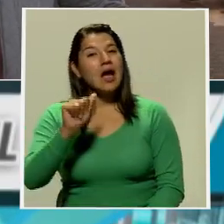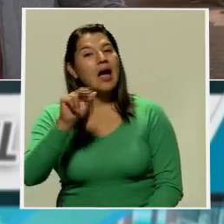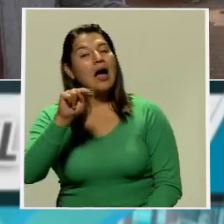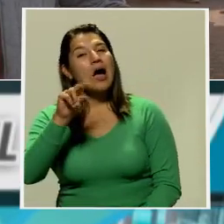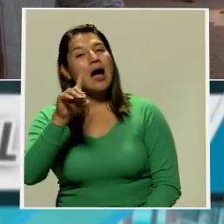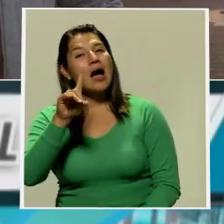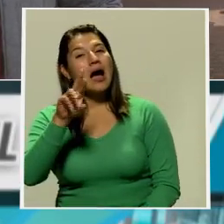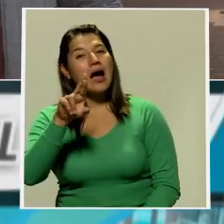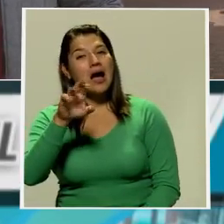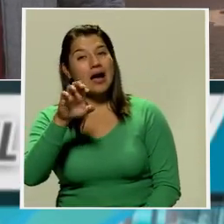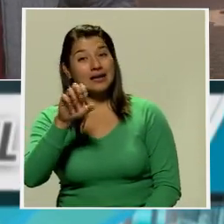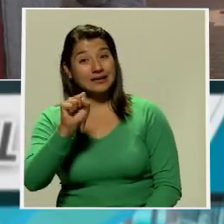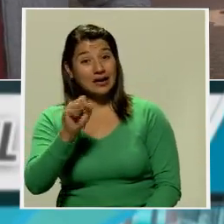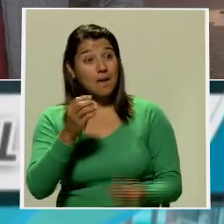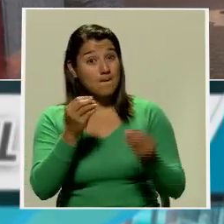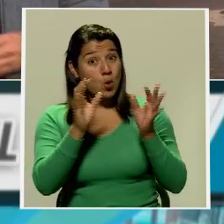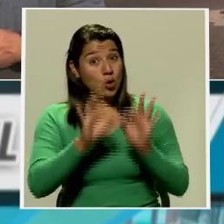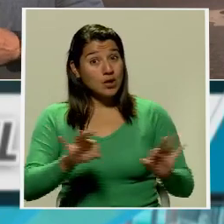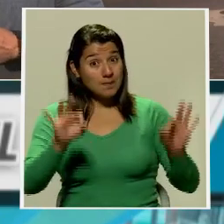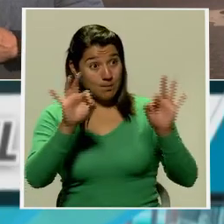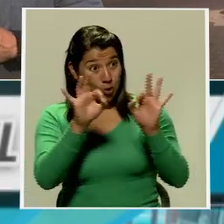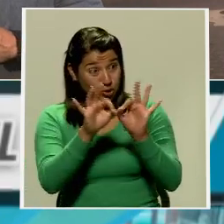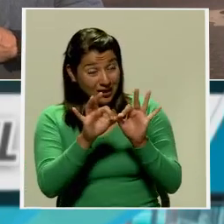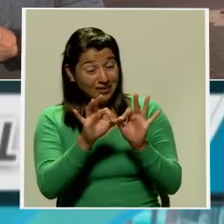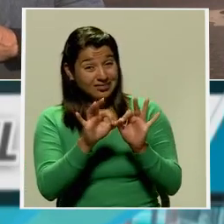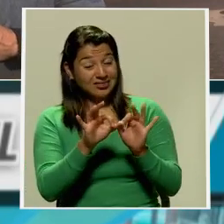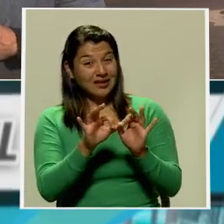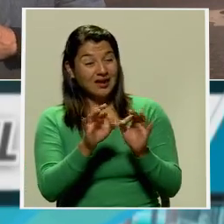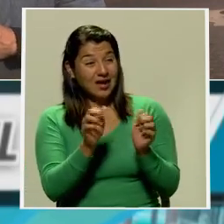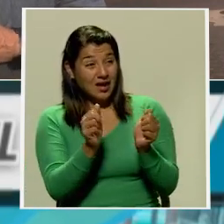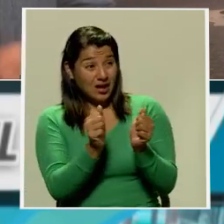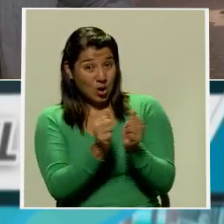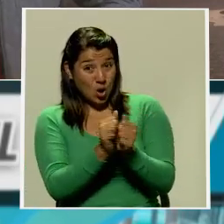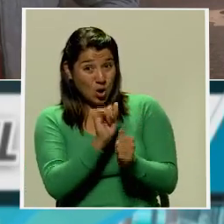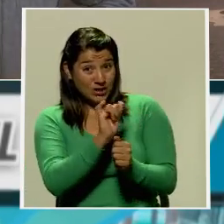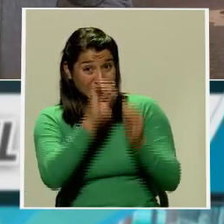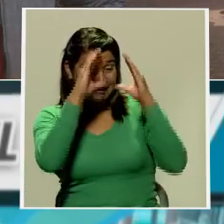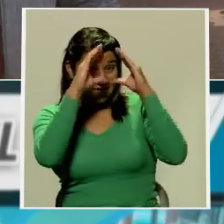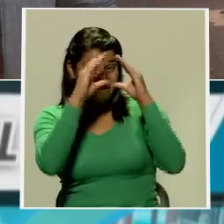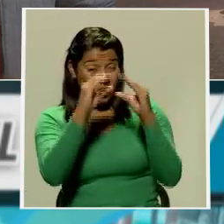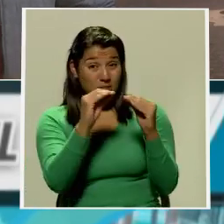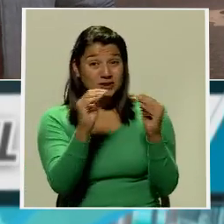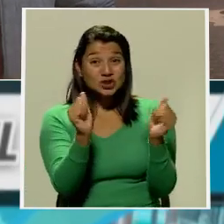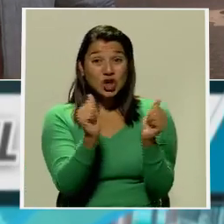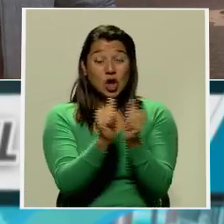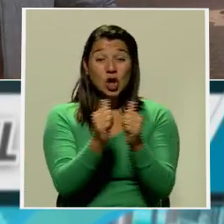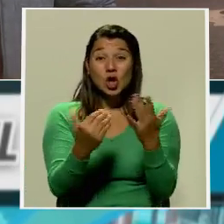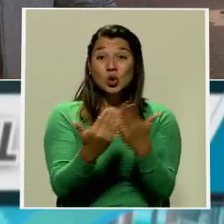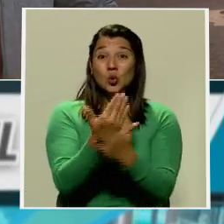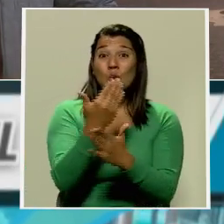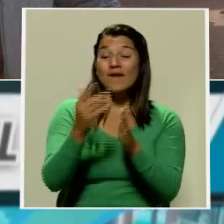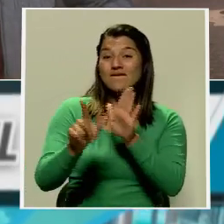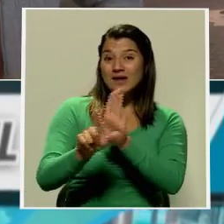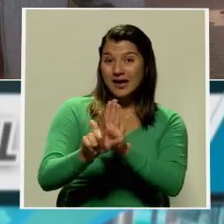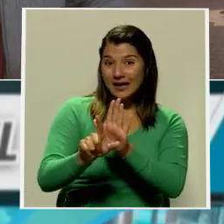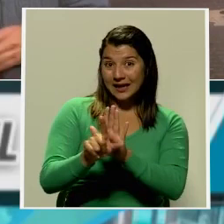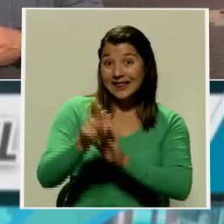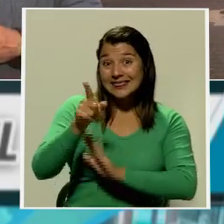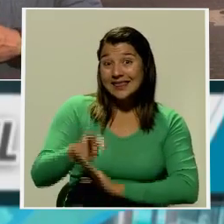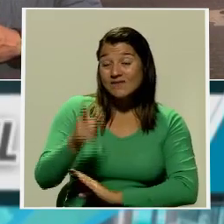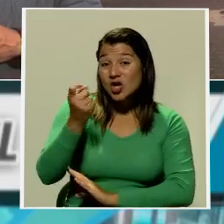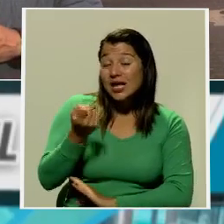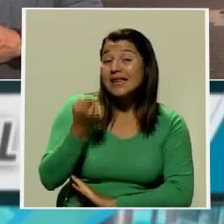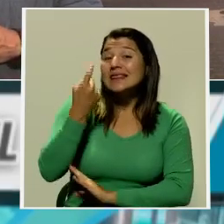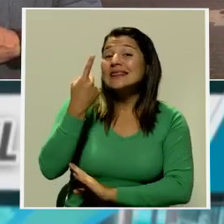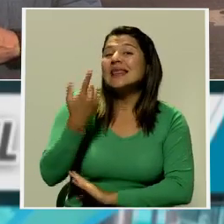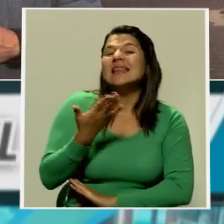es importante en este tipo de información y con esta nueva legislación entender la